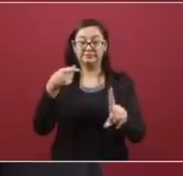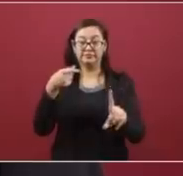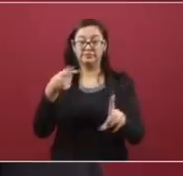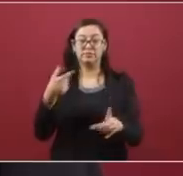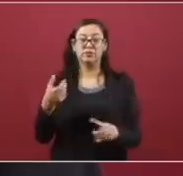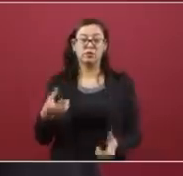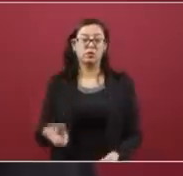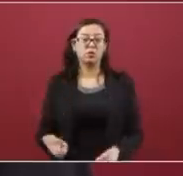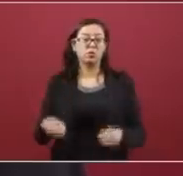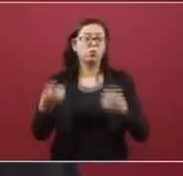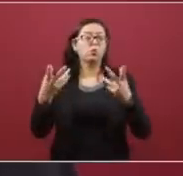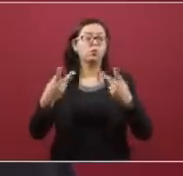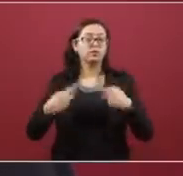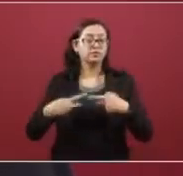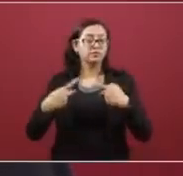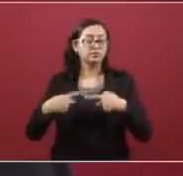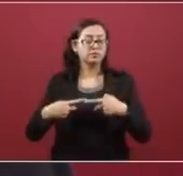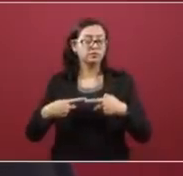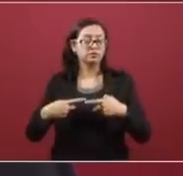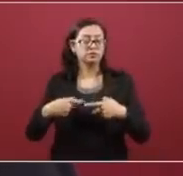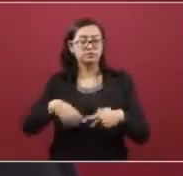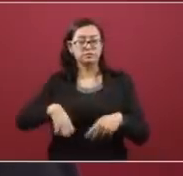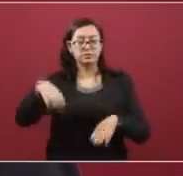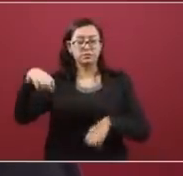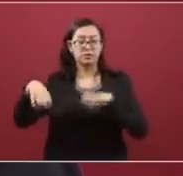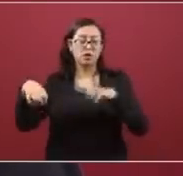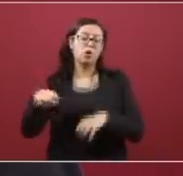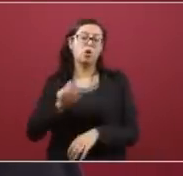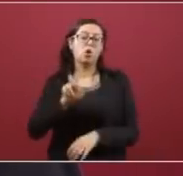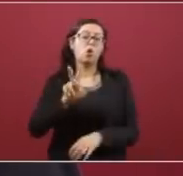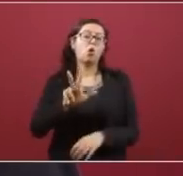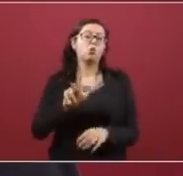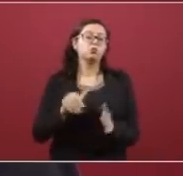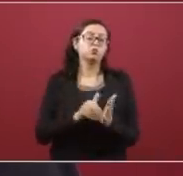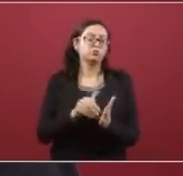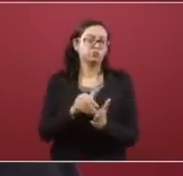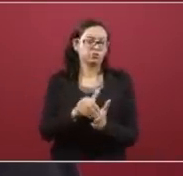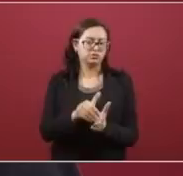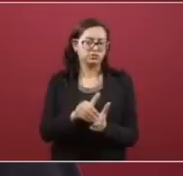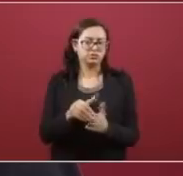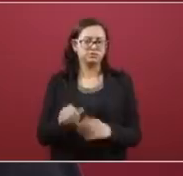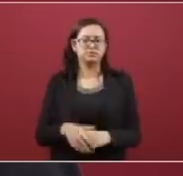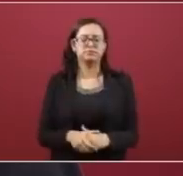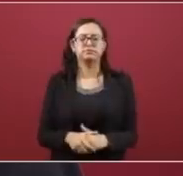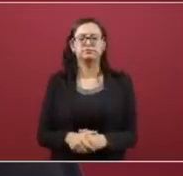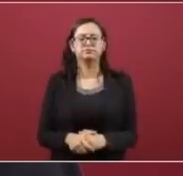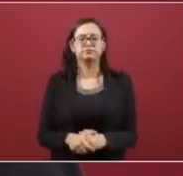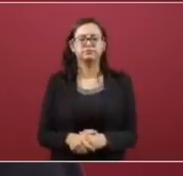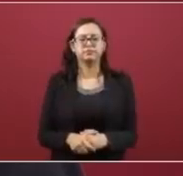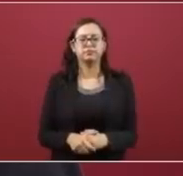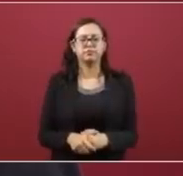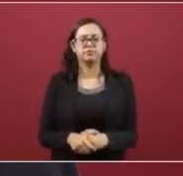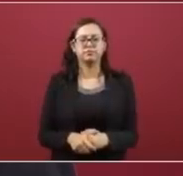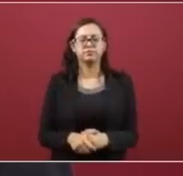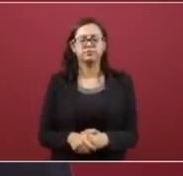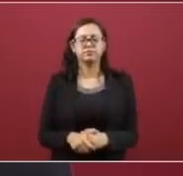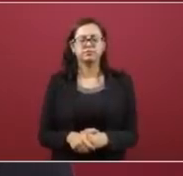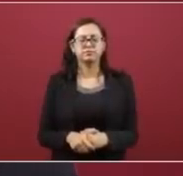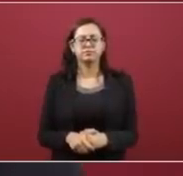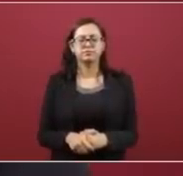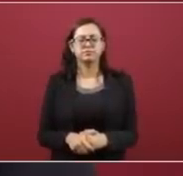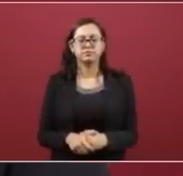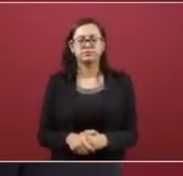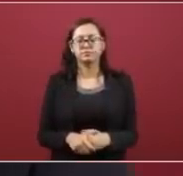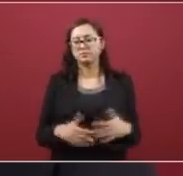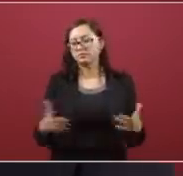de apoyar a 8 millones de adultos mayores. Y esto